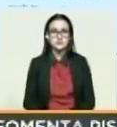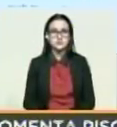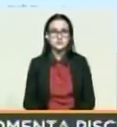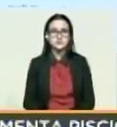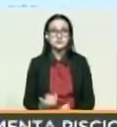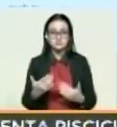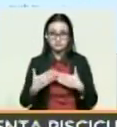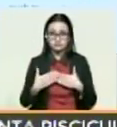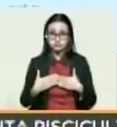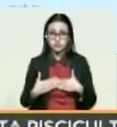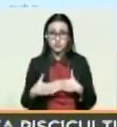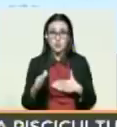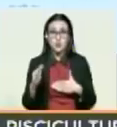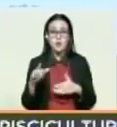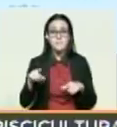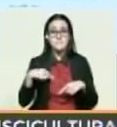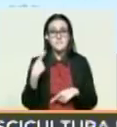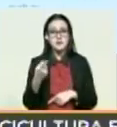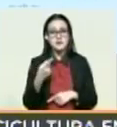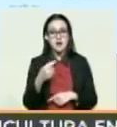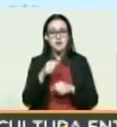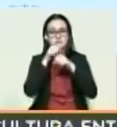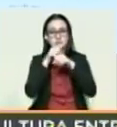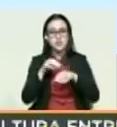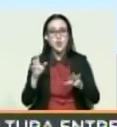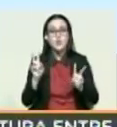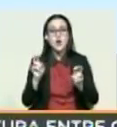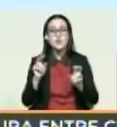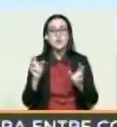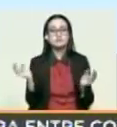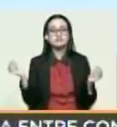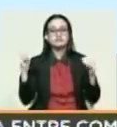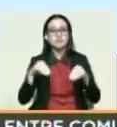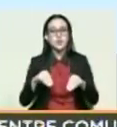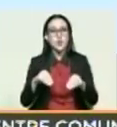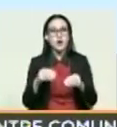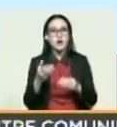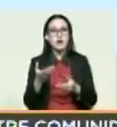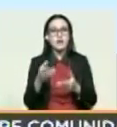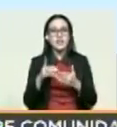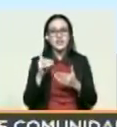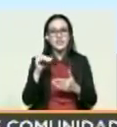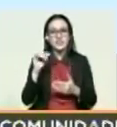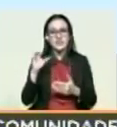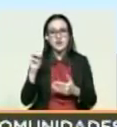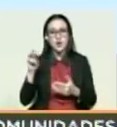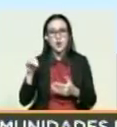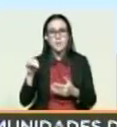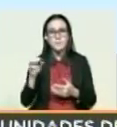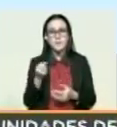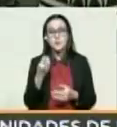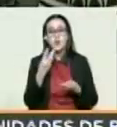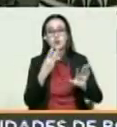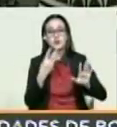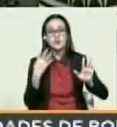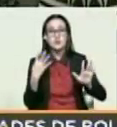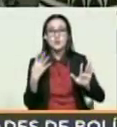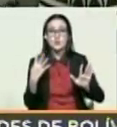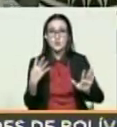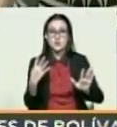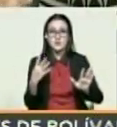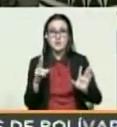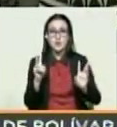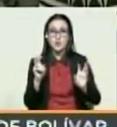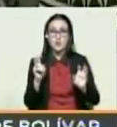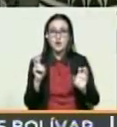de mañana se va a publicar el nuevo convenio cambiario que el convenio cambiario número 39 que contiene las disposiciones del nuevo y